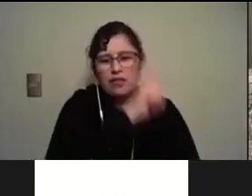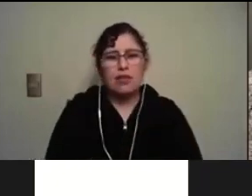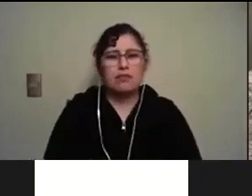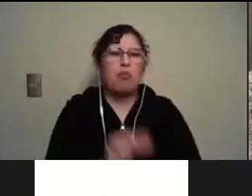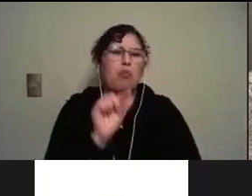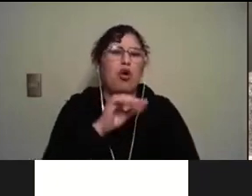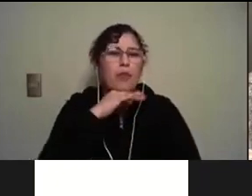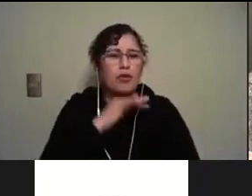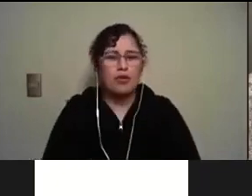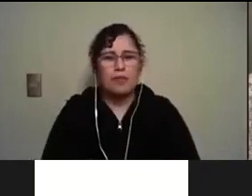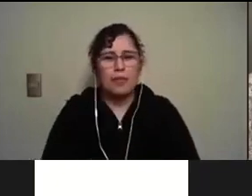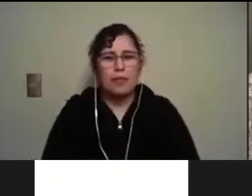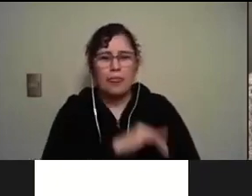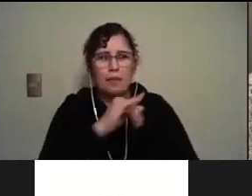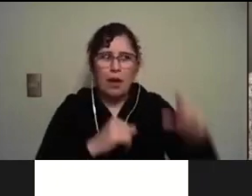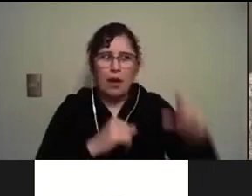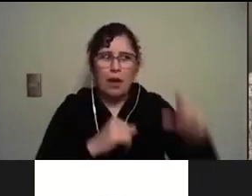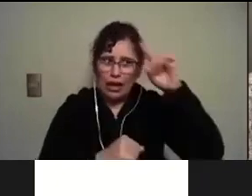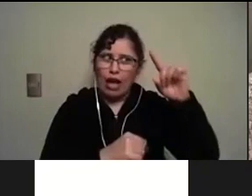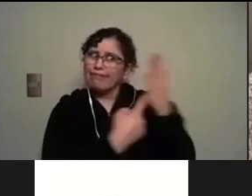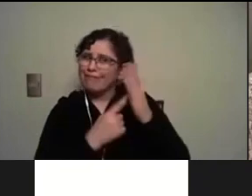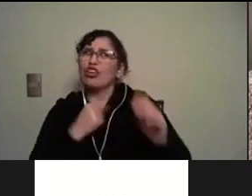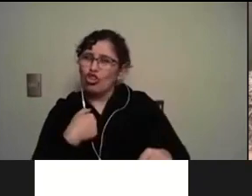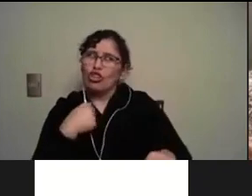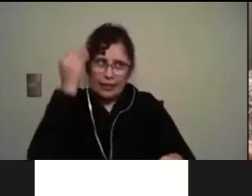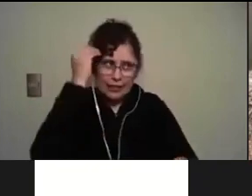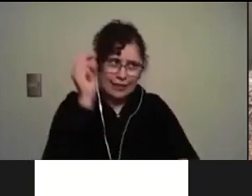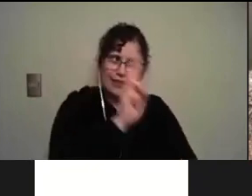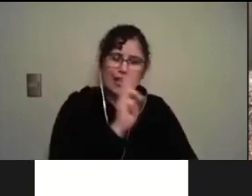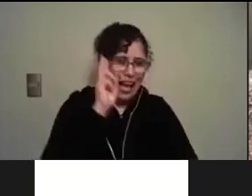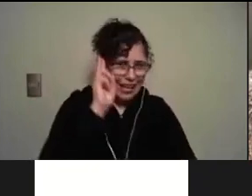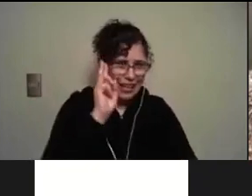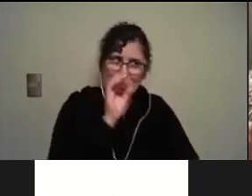voy a parar la palabra a don Nicolás para que me muestre cómo se hace. Bueno,